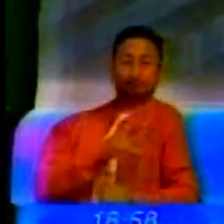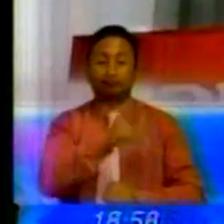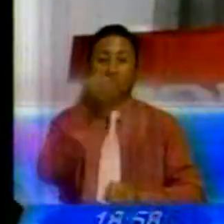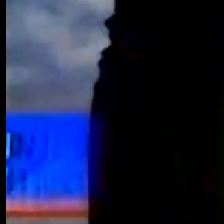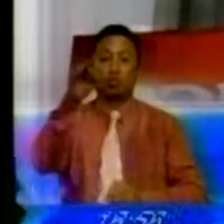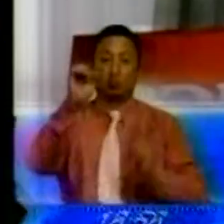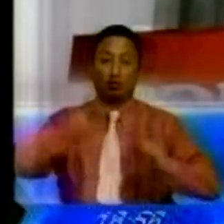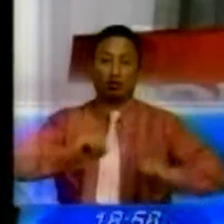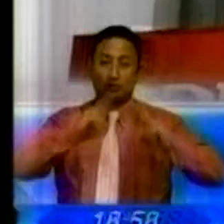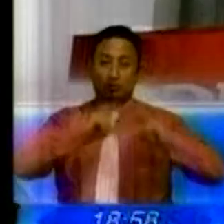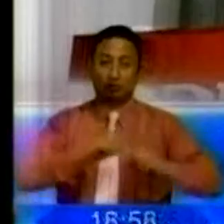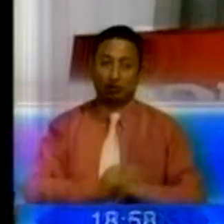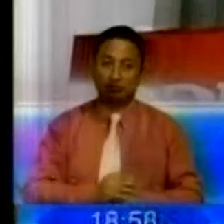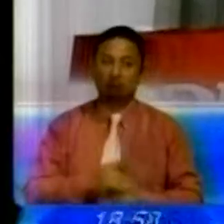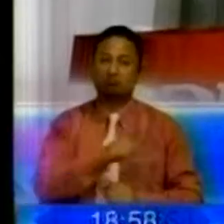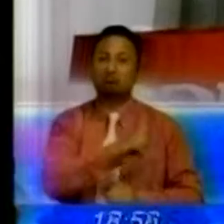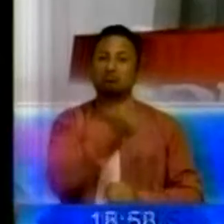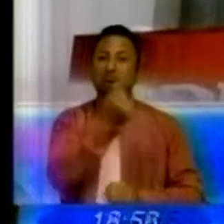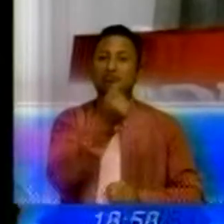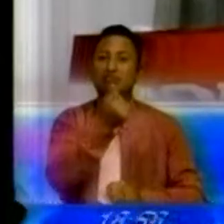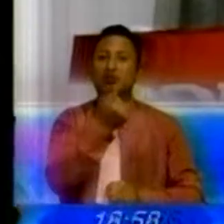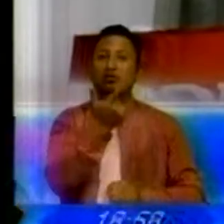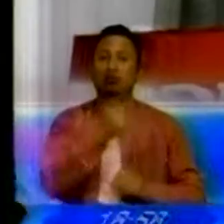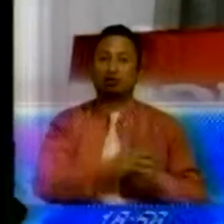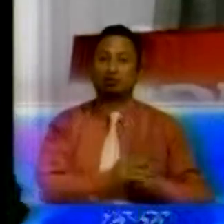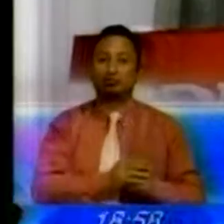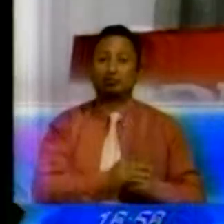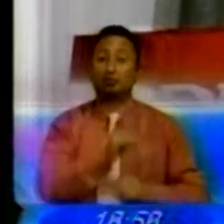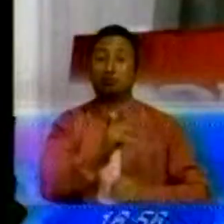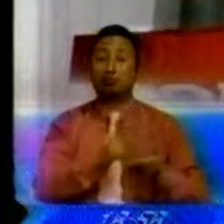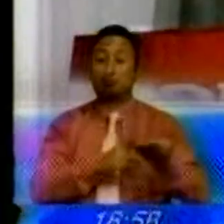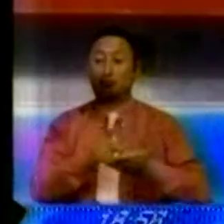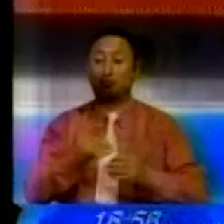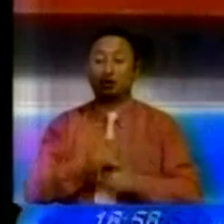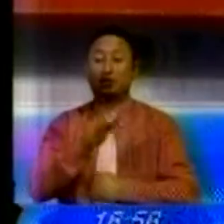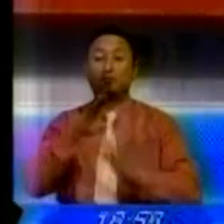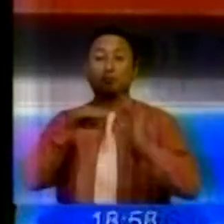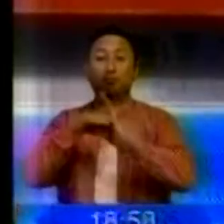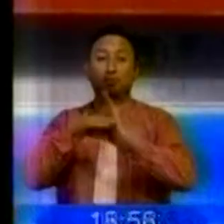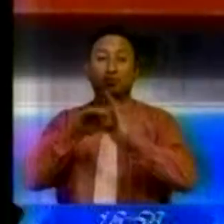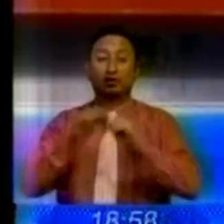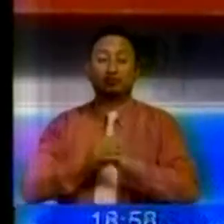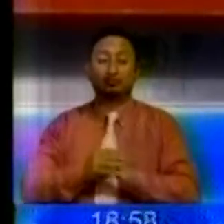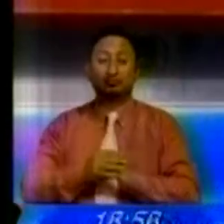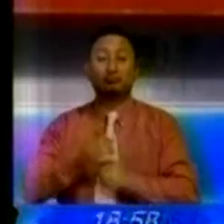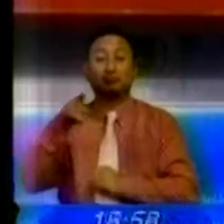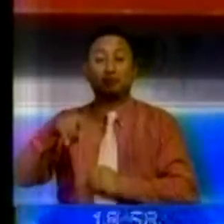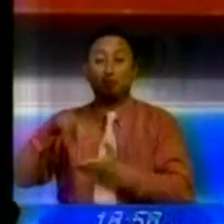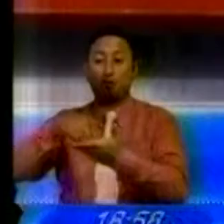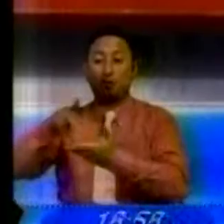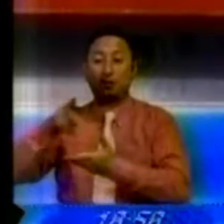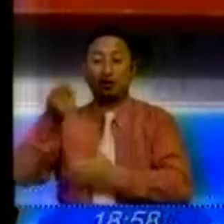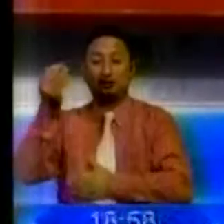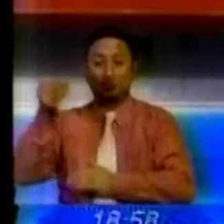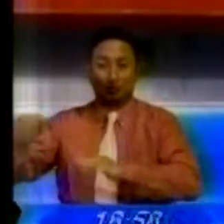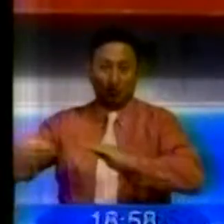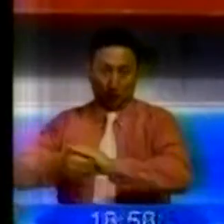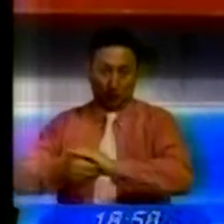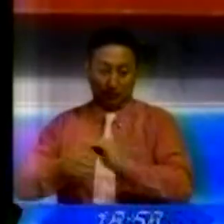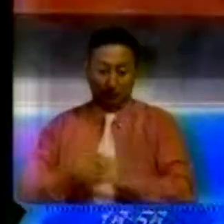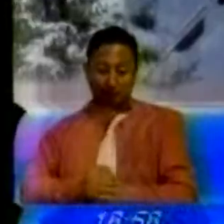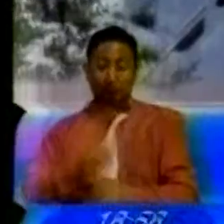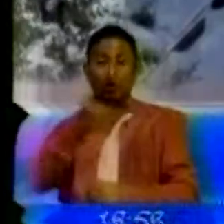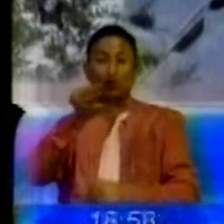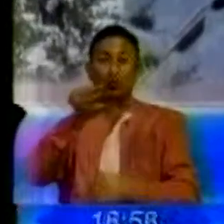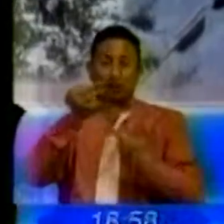y procesados, ese dinero de esas obras se habrían desviado para alimentar las cuentas bancarias desde donde se pagaban coimas. Los documentos que